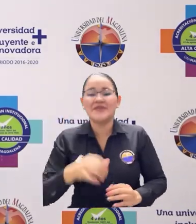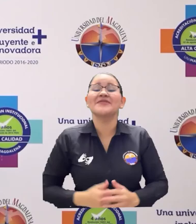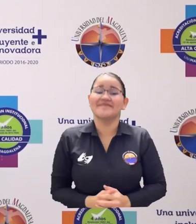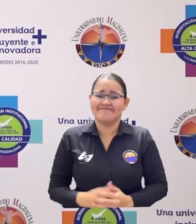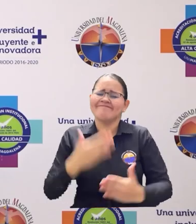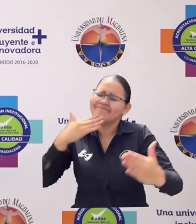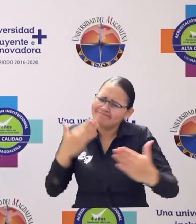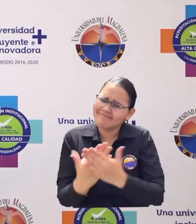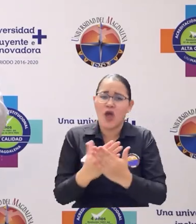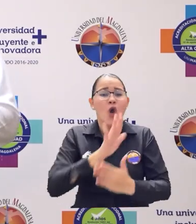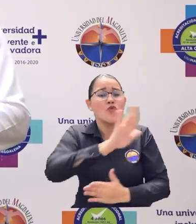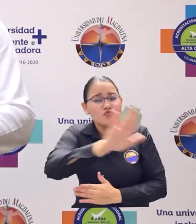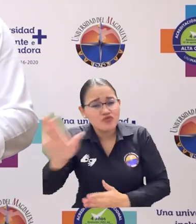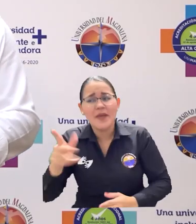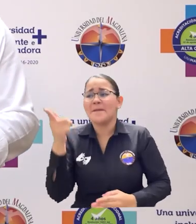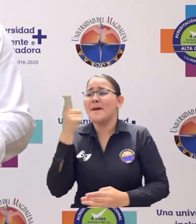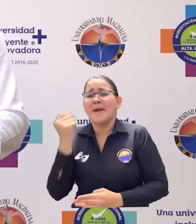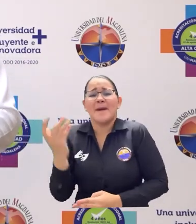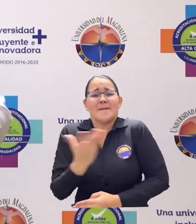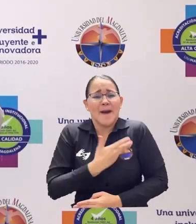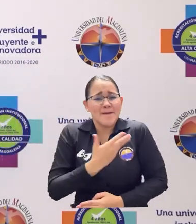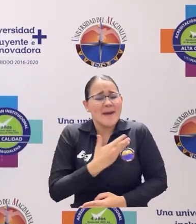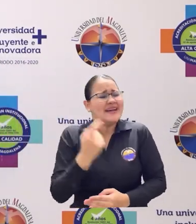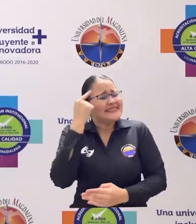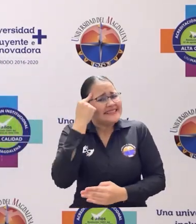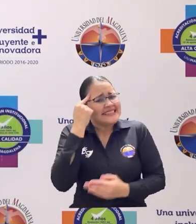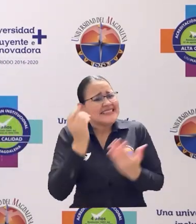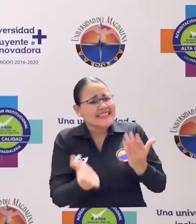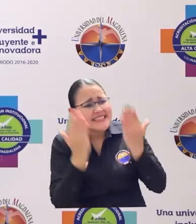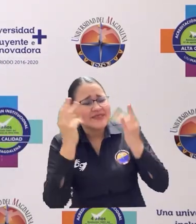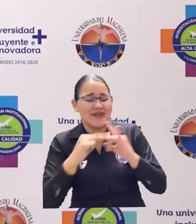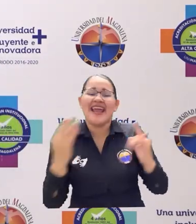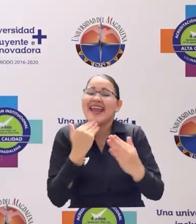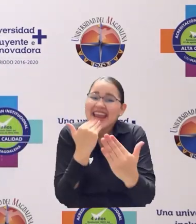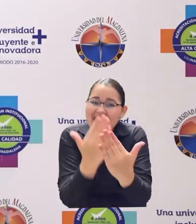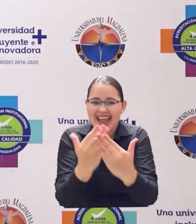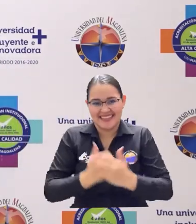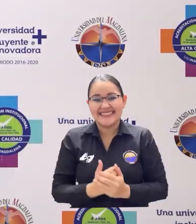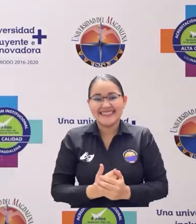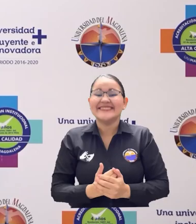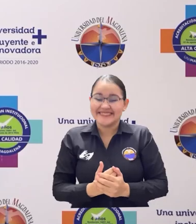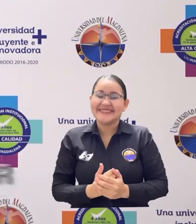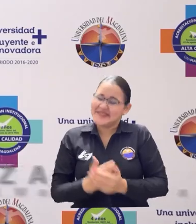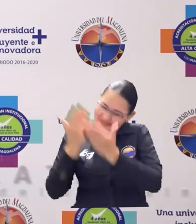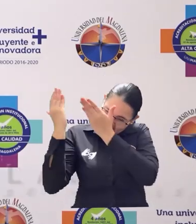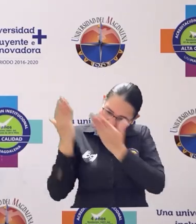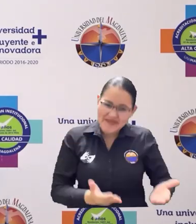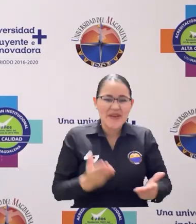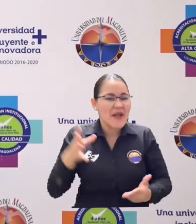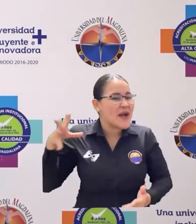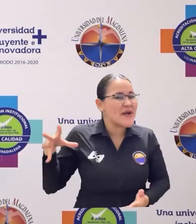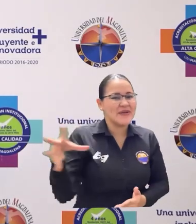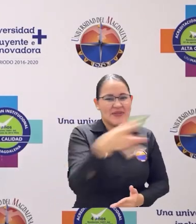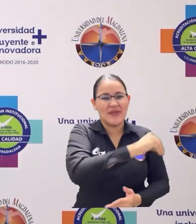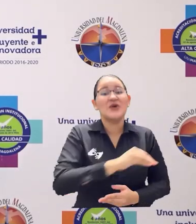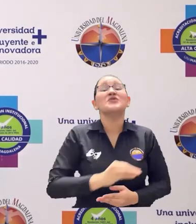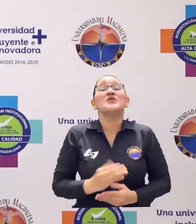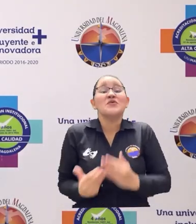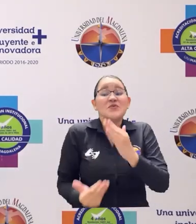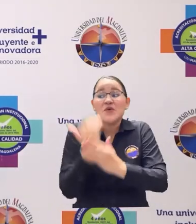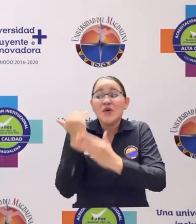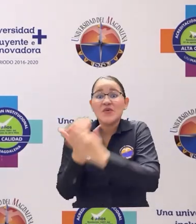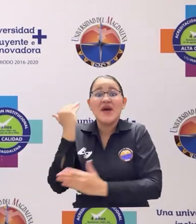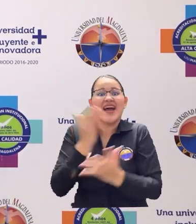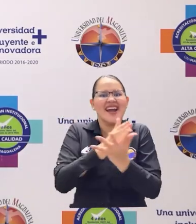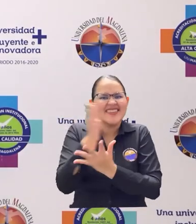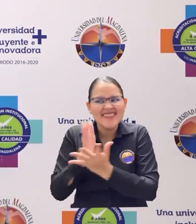Gracias a ustedes, a los padres de familia, por confiar en nosotros. Gracias a ustedes por estar aquí acompañándonos. Bienvenidos los estudiantes de los nuevos